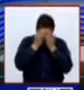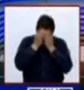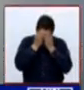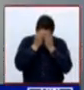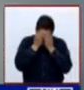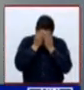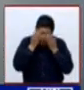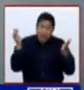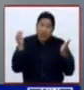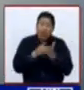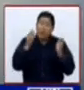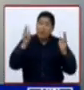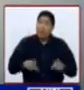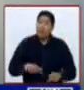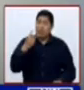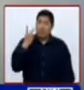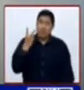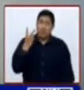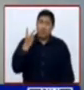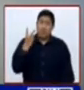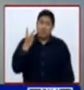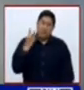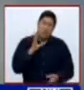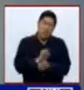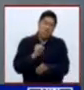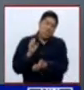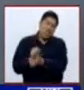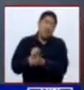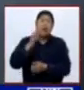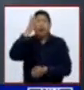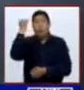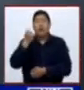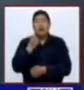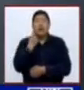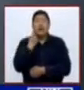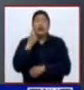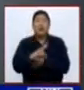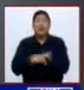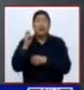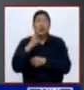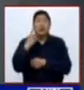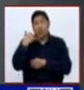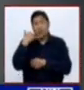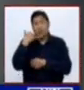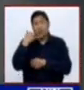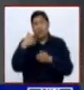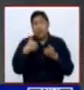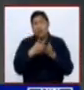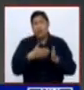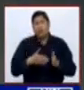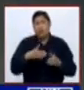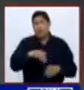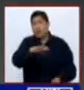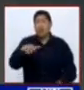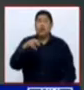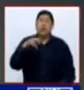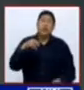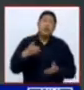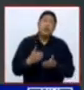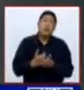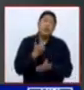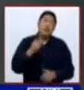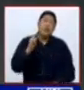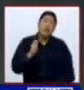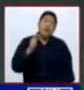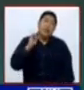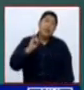dos personas a quienes acusaron de haber sustraído un celular de una vecina, esto en la zona nueva Tilata de la ciudad